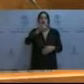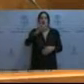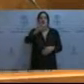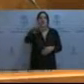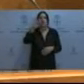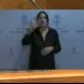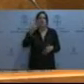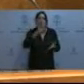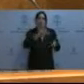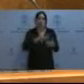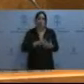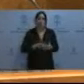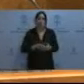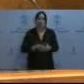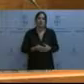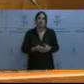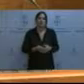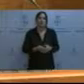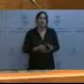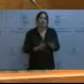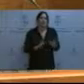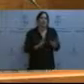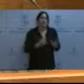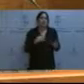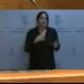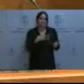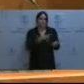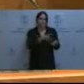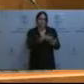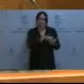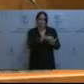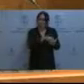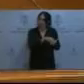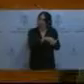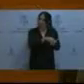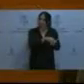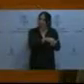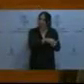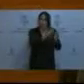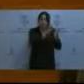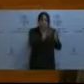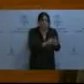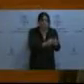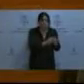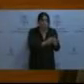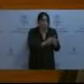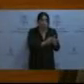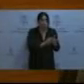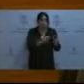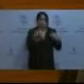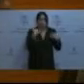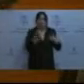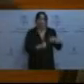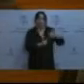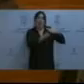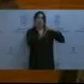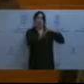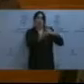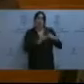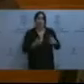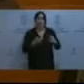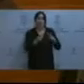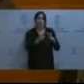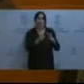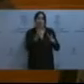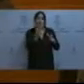palabra. Permítame que tengamos serias dudas, señora consejera. Usted, desde luego, como máxima responsable del sector ganadero